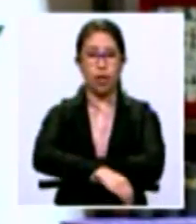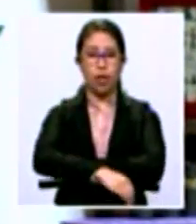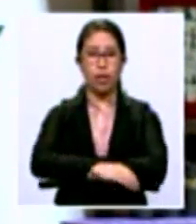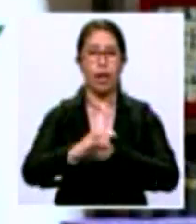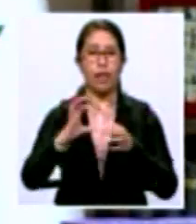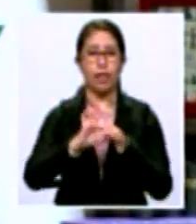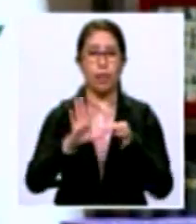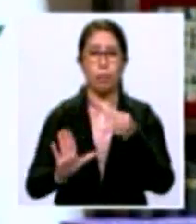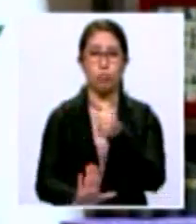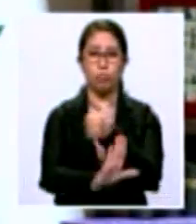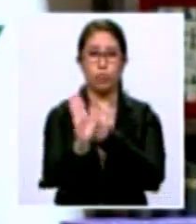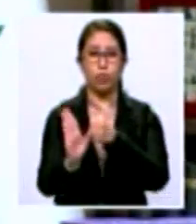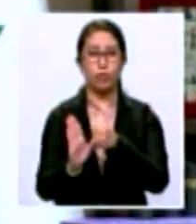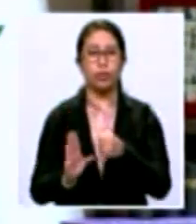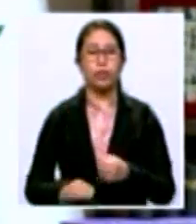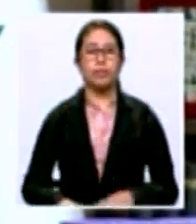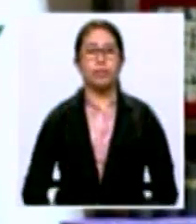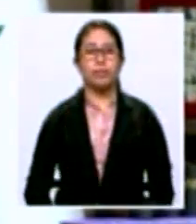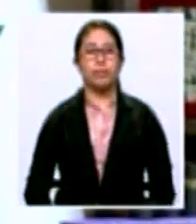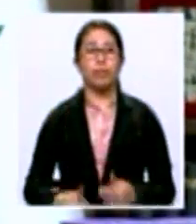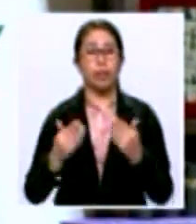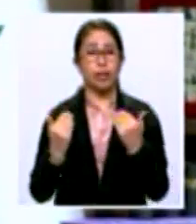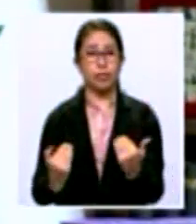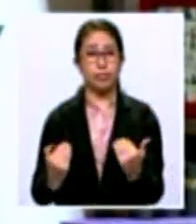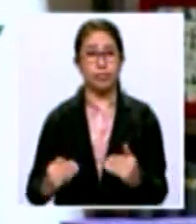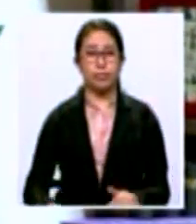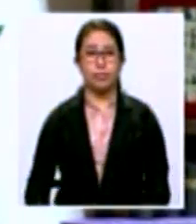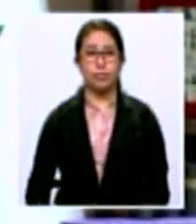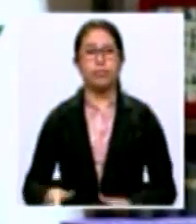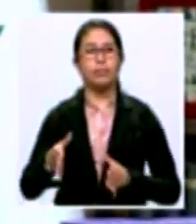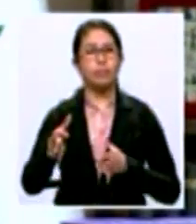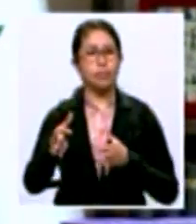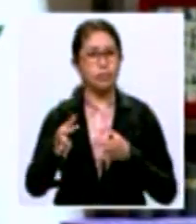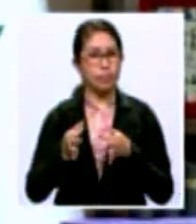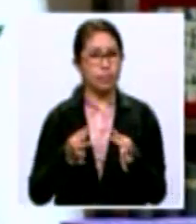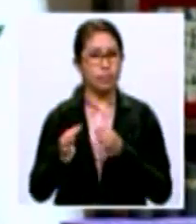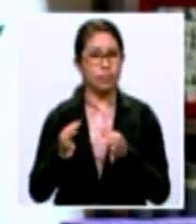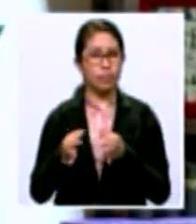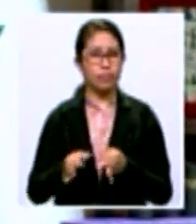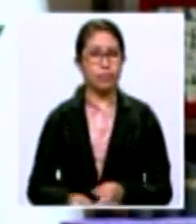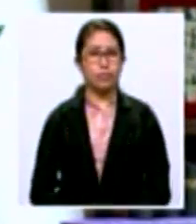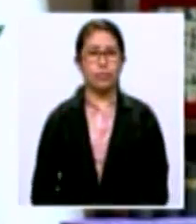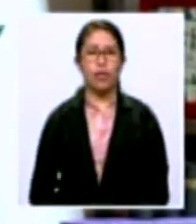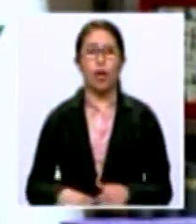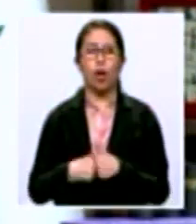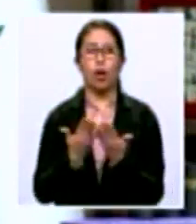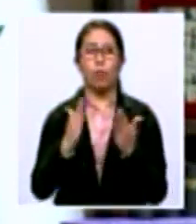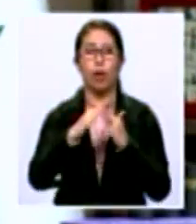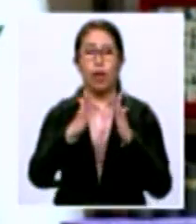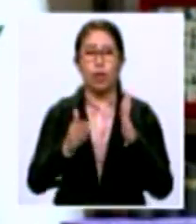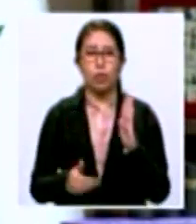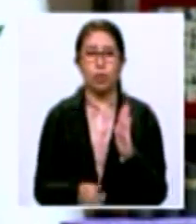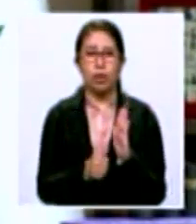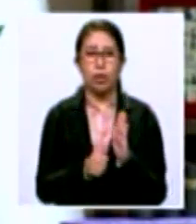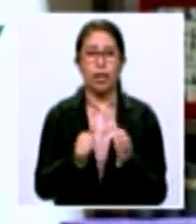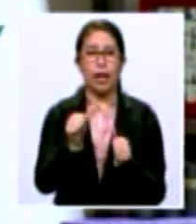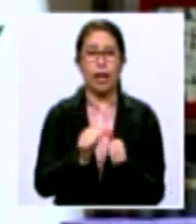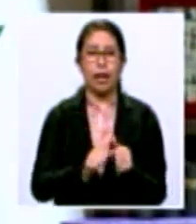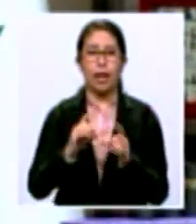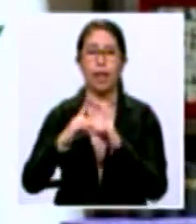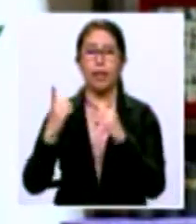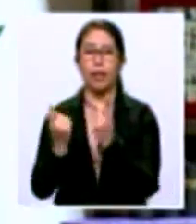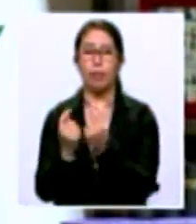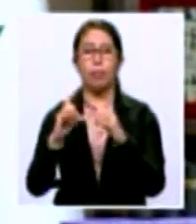de bioseguridad. Y ahora, déjenme explicar cómo será la cuarentena en los departamentos